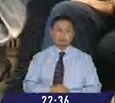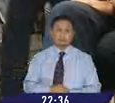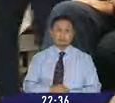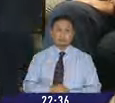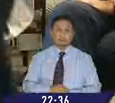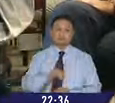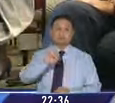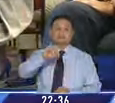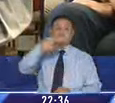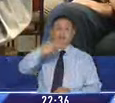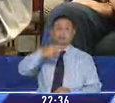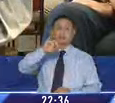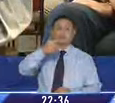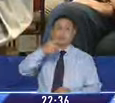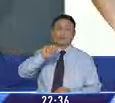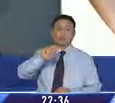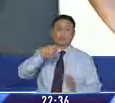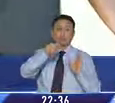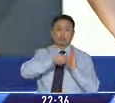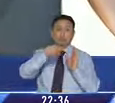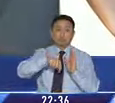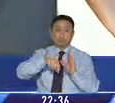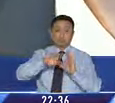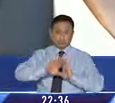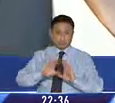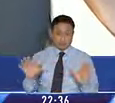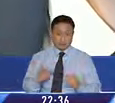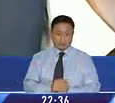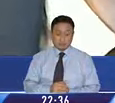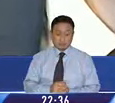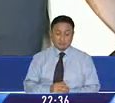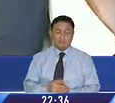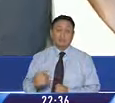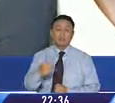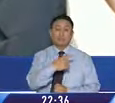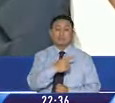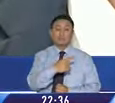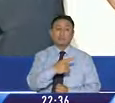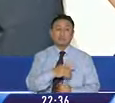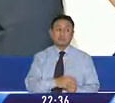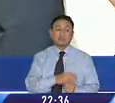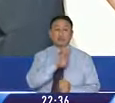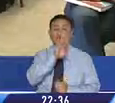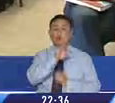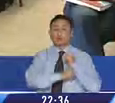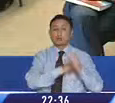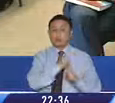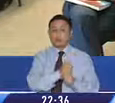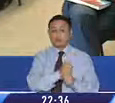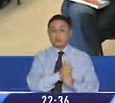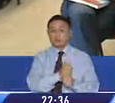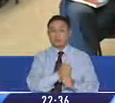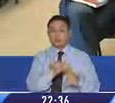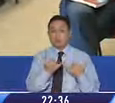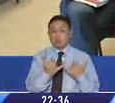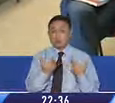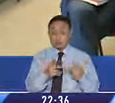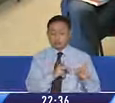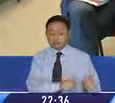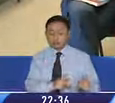Salvador alista maletas para dejar la Procuraduría General del Estado, luego de haber estado al frente un poco más de 4 años. Con esto prepara el